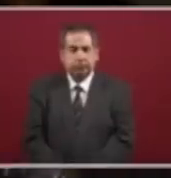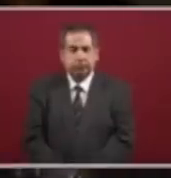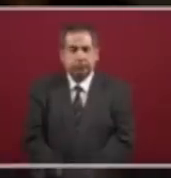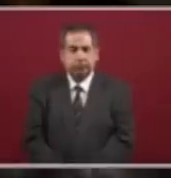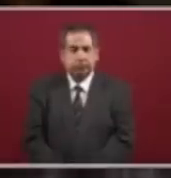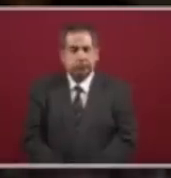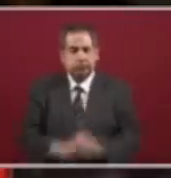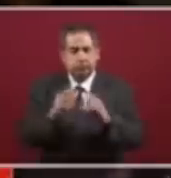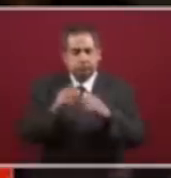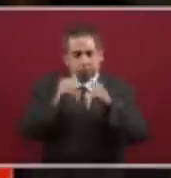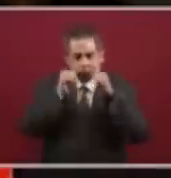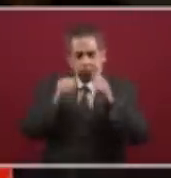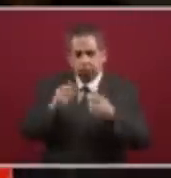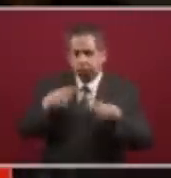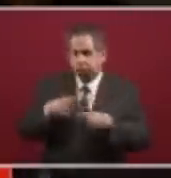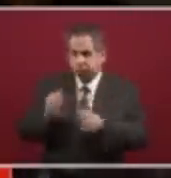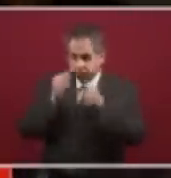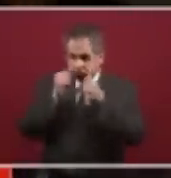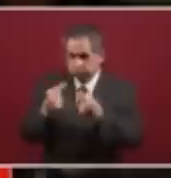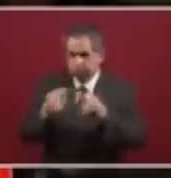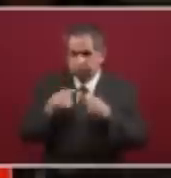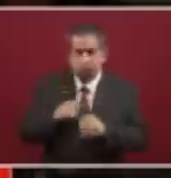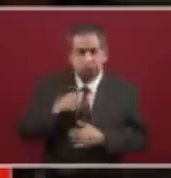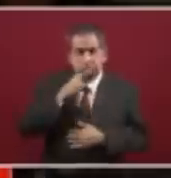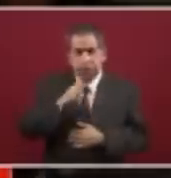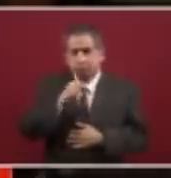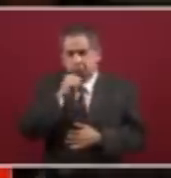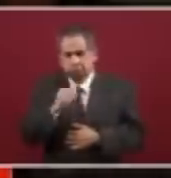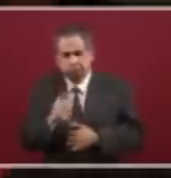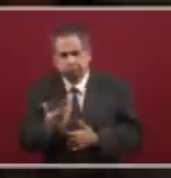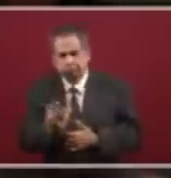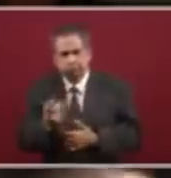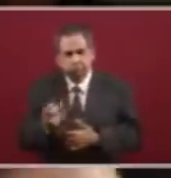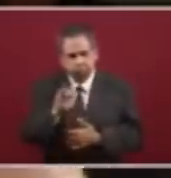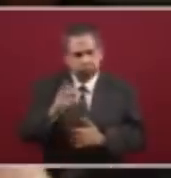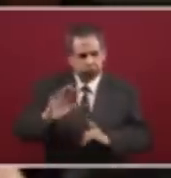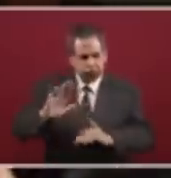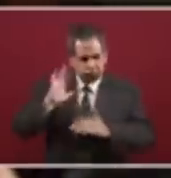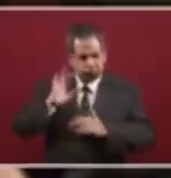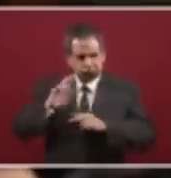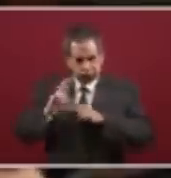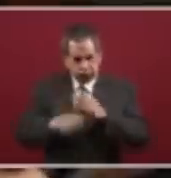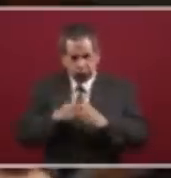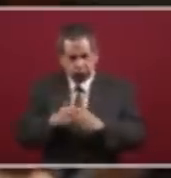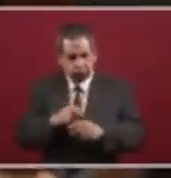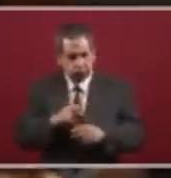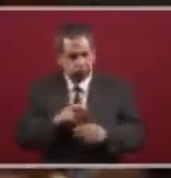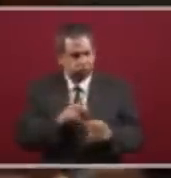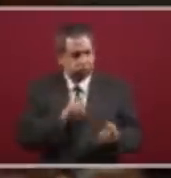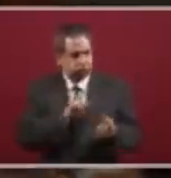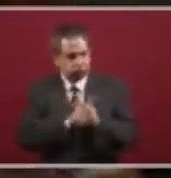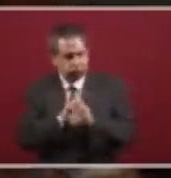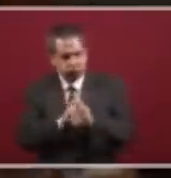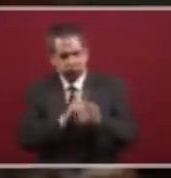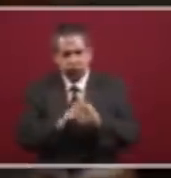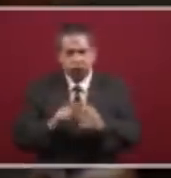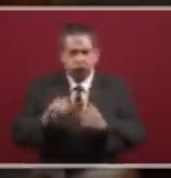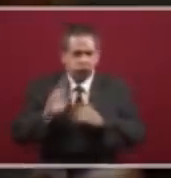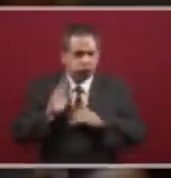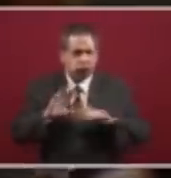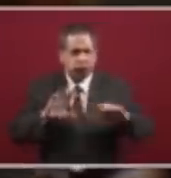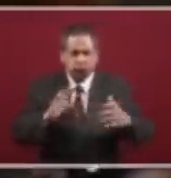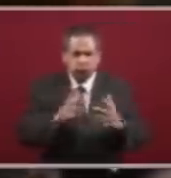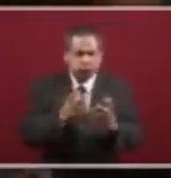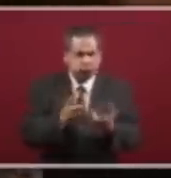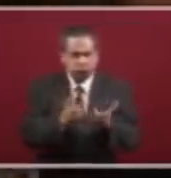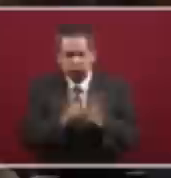pero no no tuvieron respuesta a los padres usted se compromete a recibirlos a todos se han unido sean en